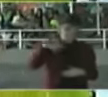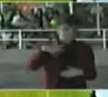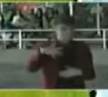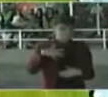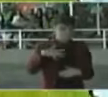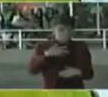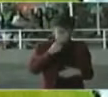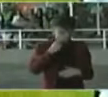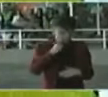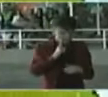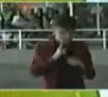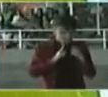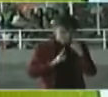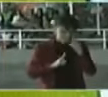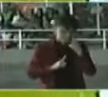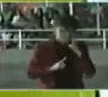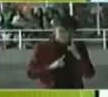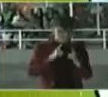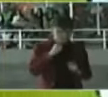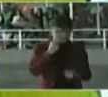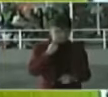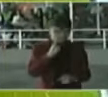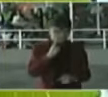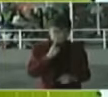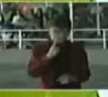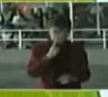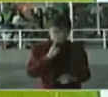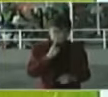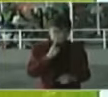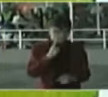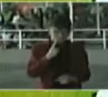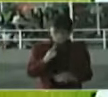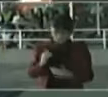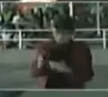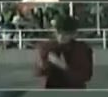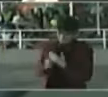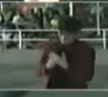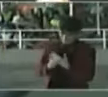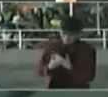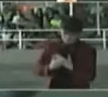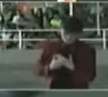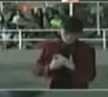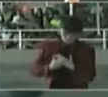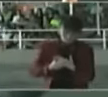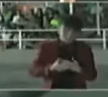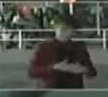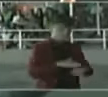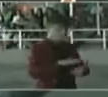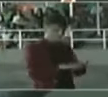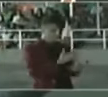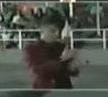llorando porque nos estaban diciendo: es poca la vida que queda.